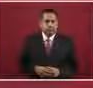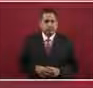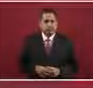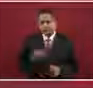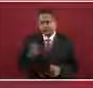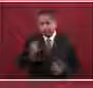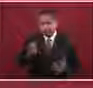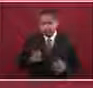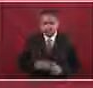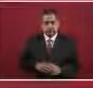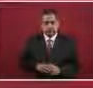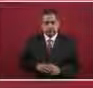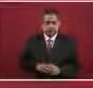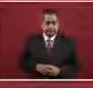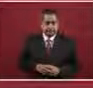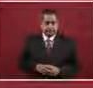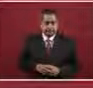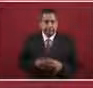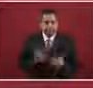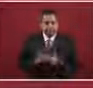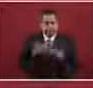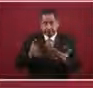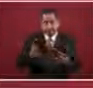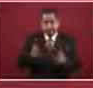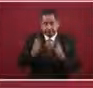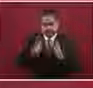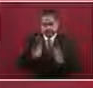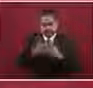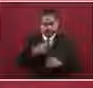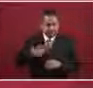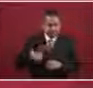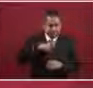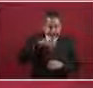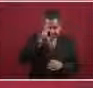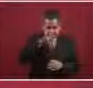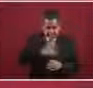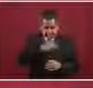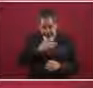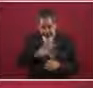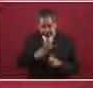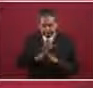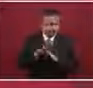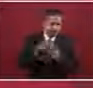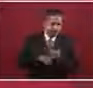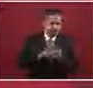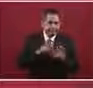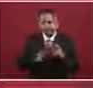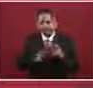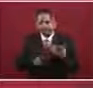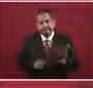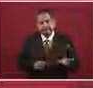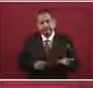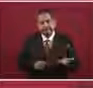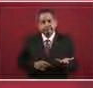Entonces, ahora ya hay una conciencia del daño que